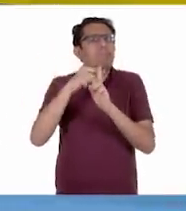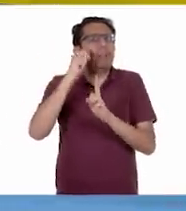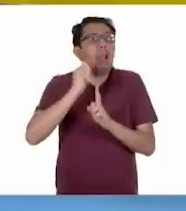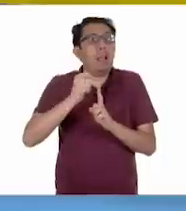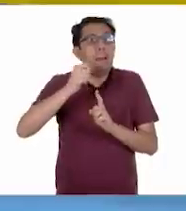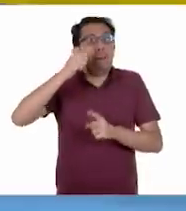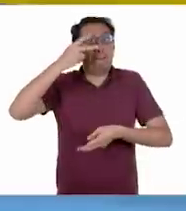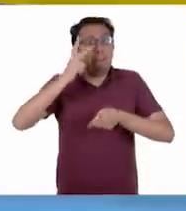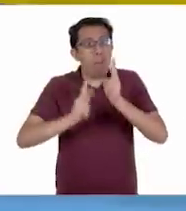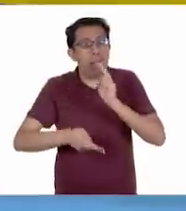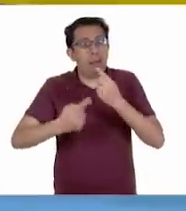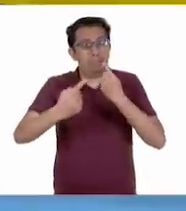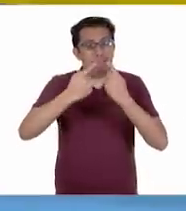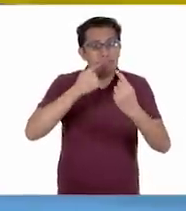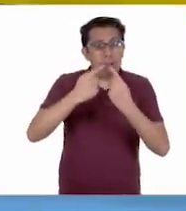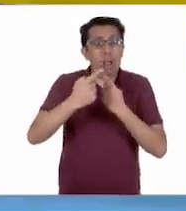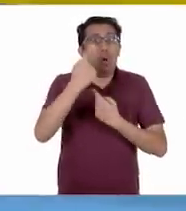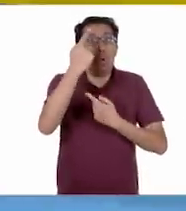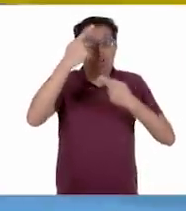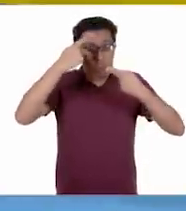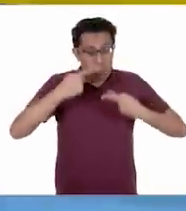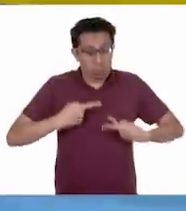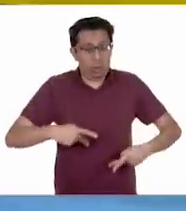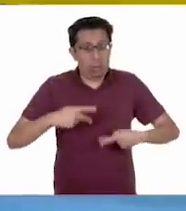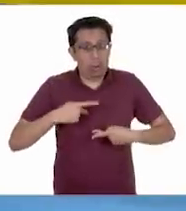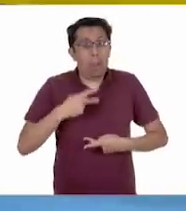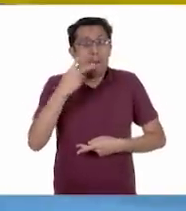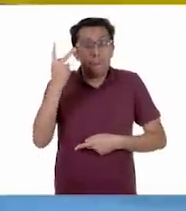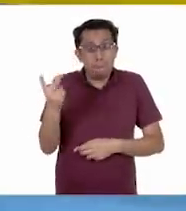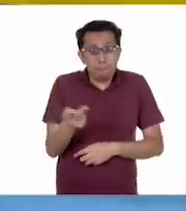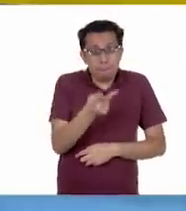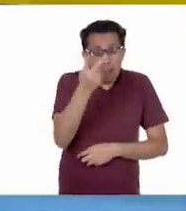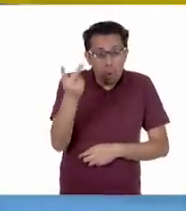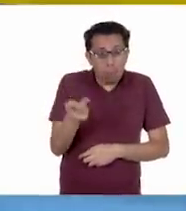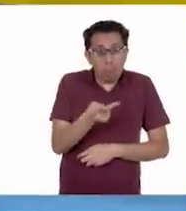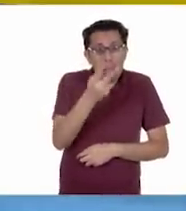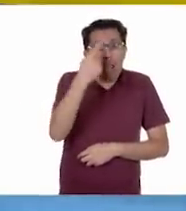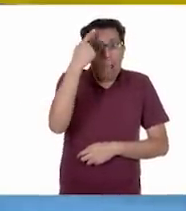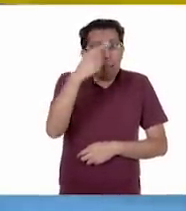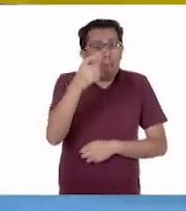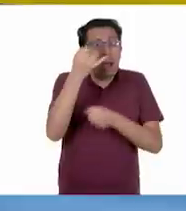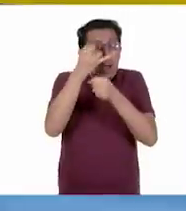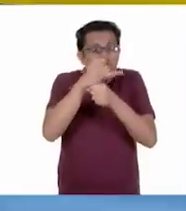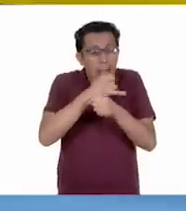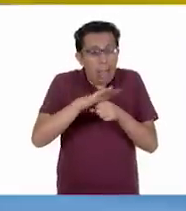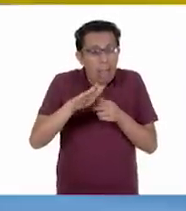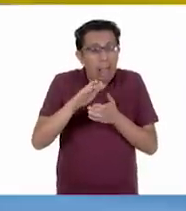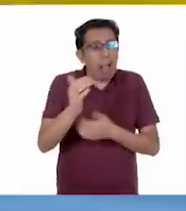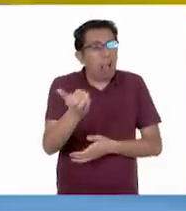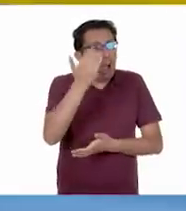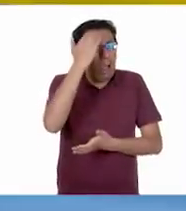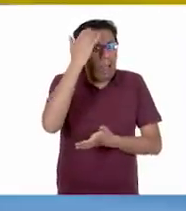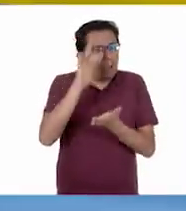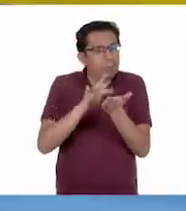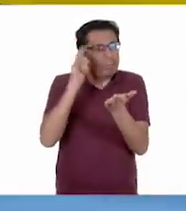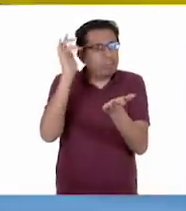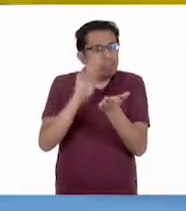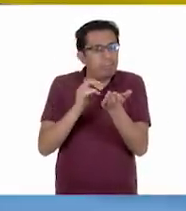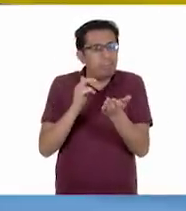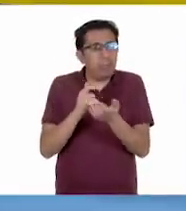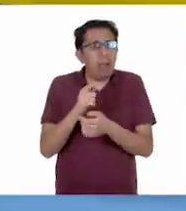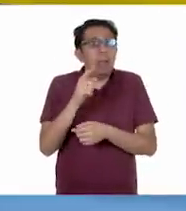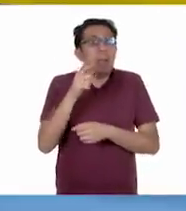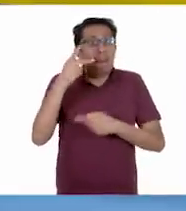en el que uno de los participantes le hace preguntas al otro para obtener información. Uno pregunta sobre